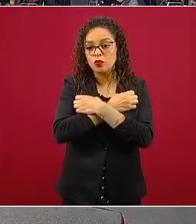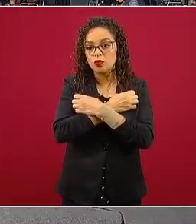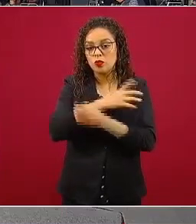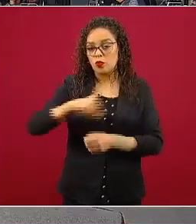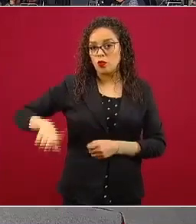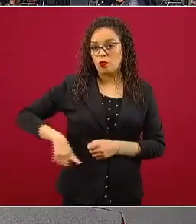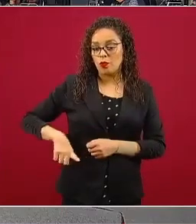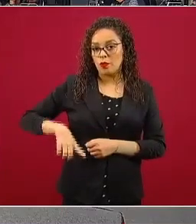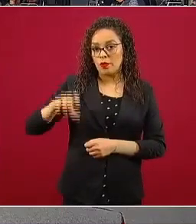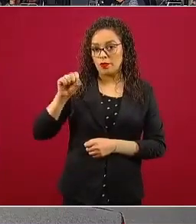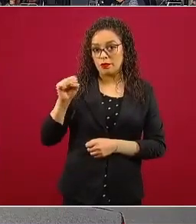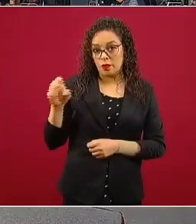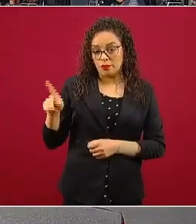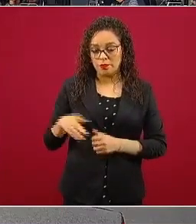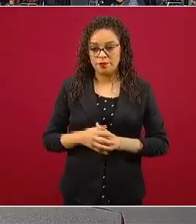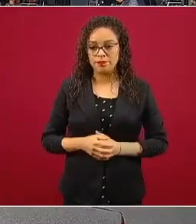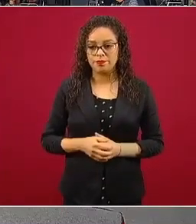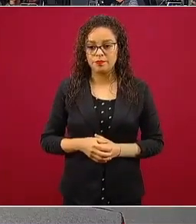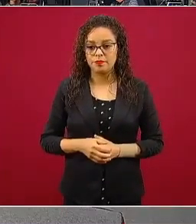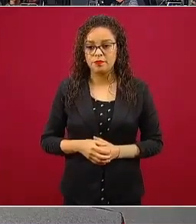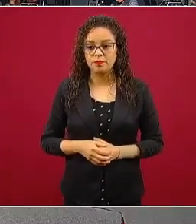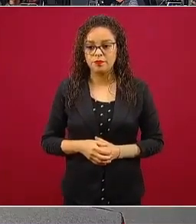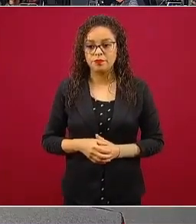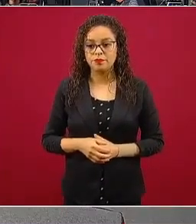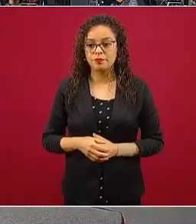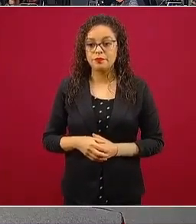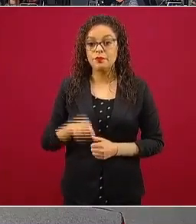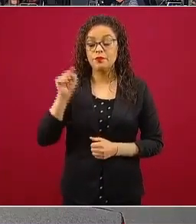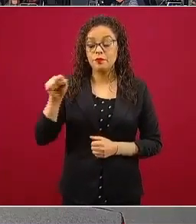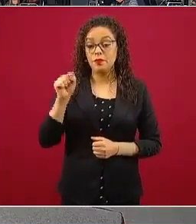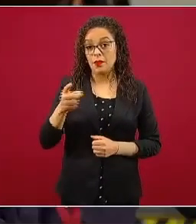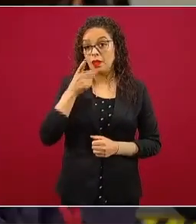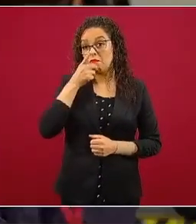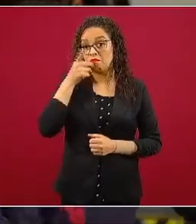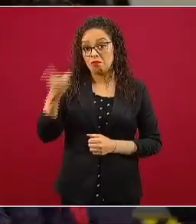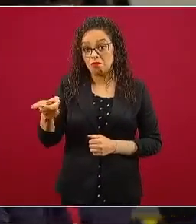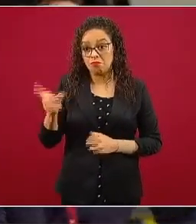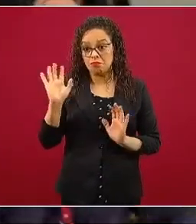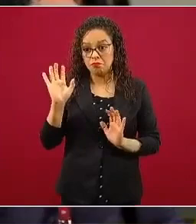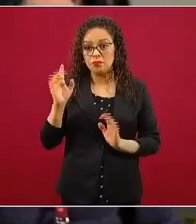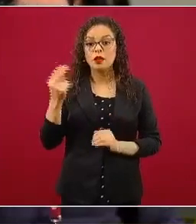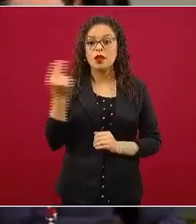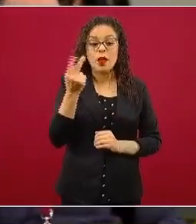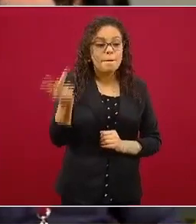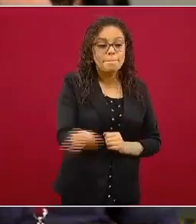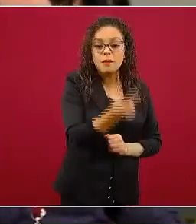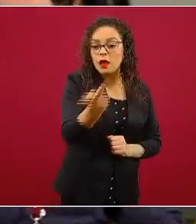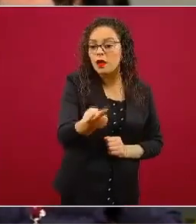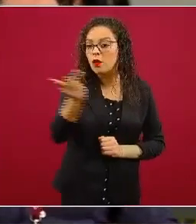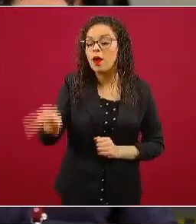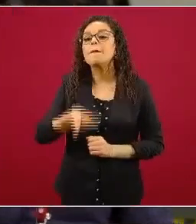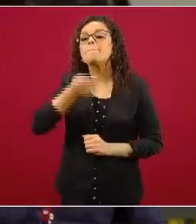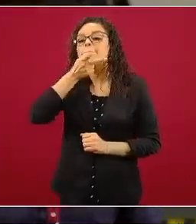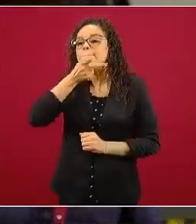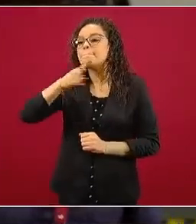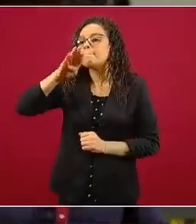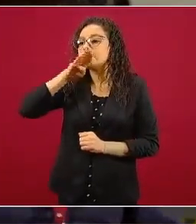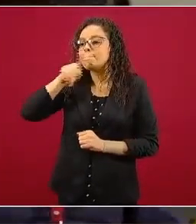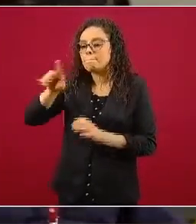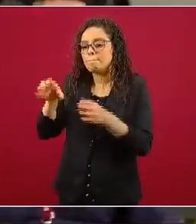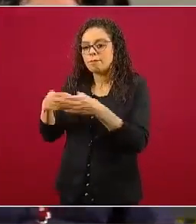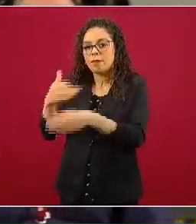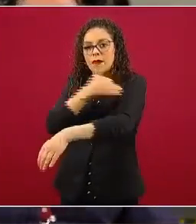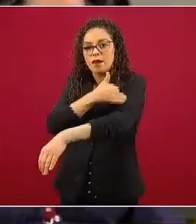Pública. Quien dice que va a considerar a los padres de familia para ver si estos deciden que se